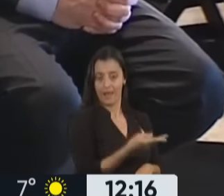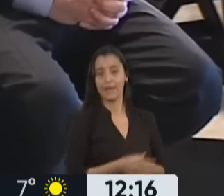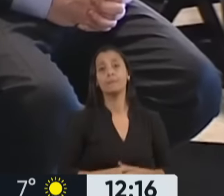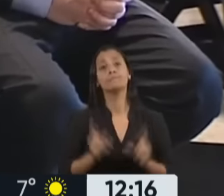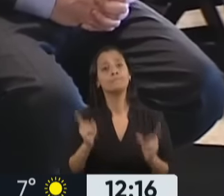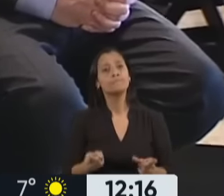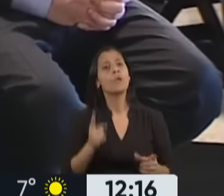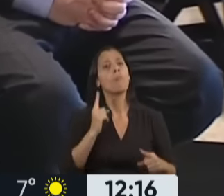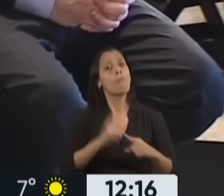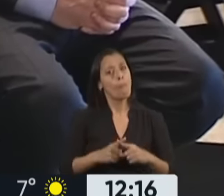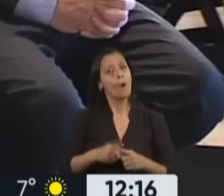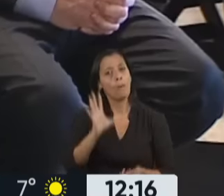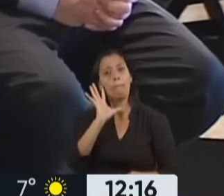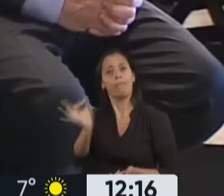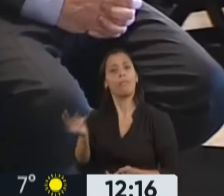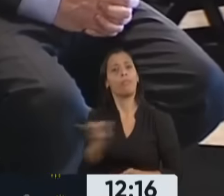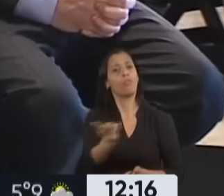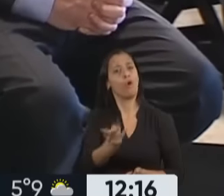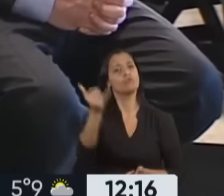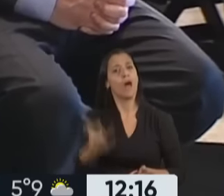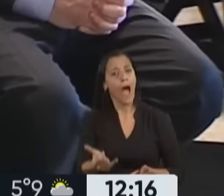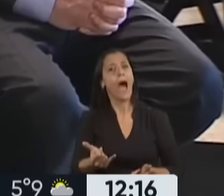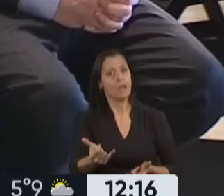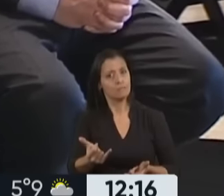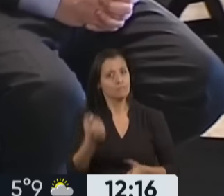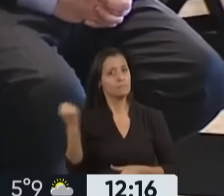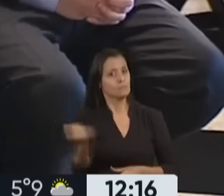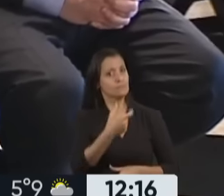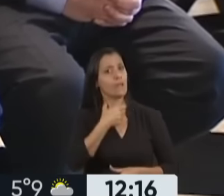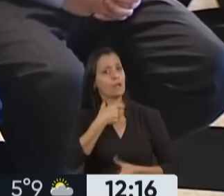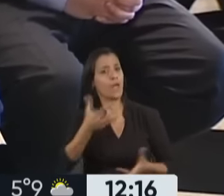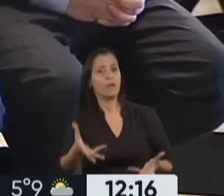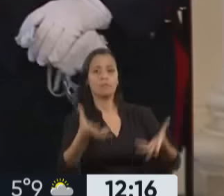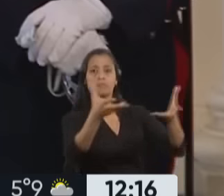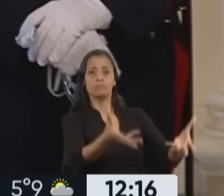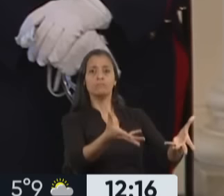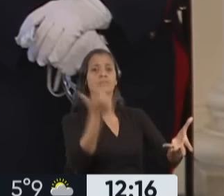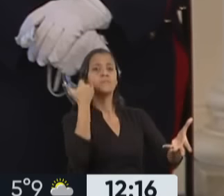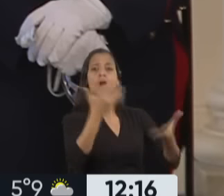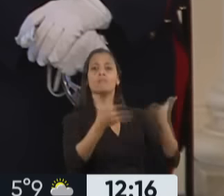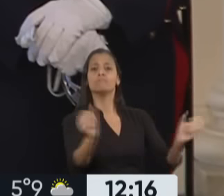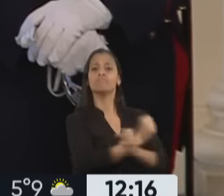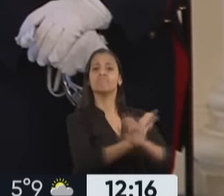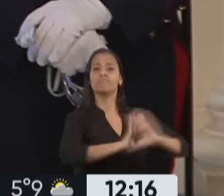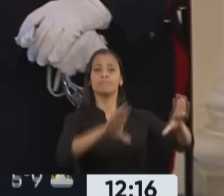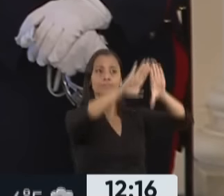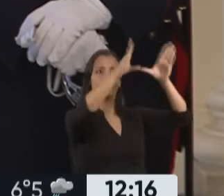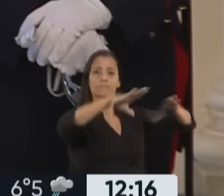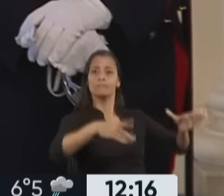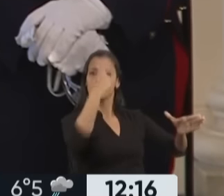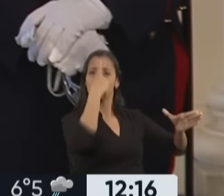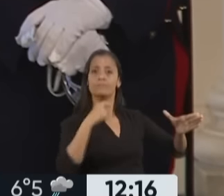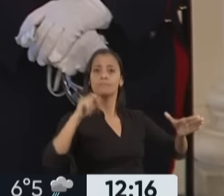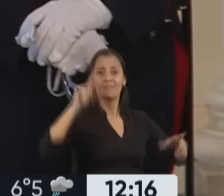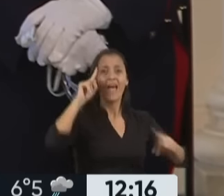el gesto que han tenido de colocar e inaugurar el busto del presidente de la